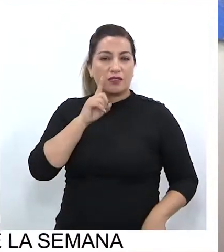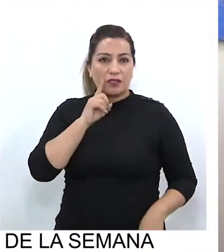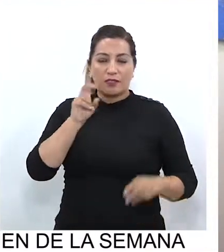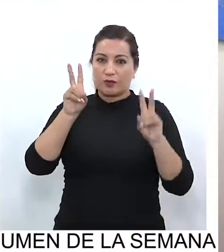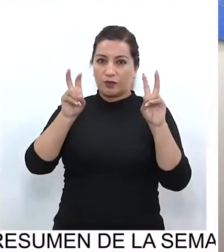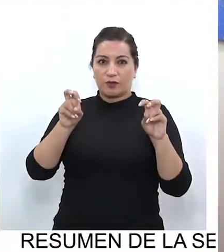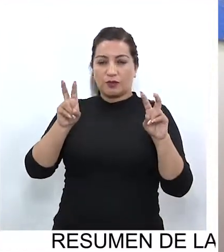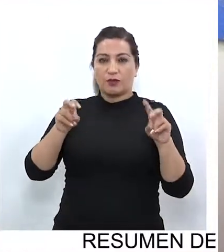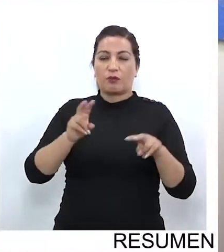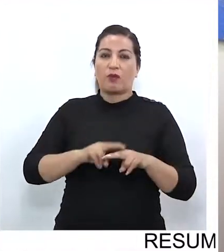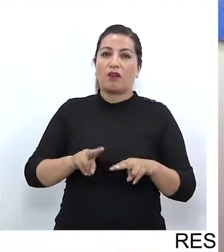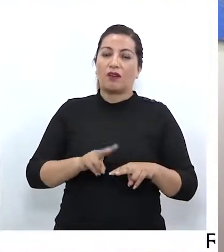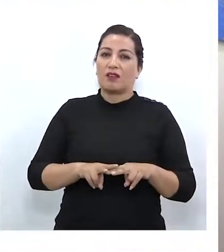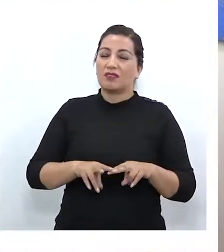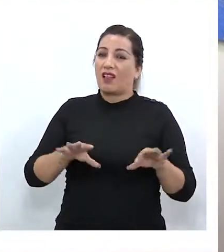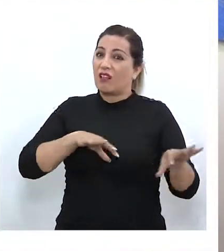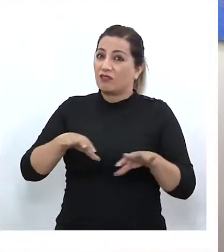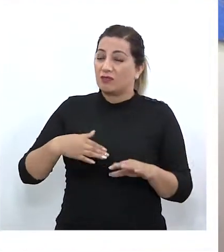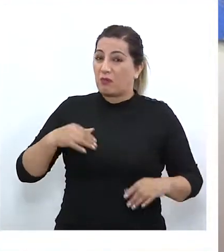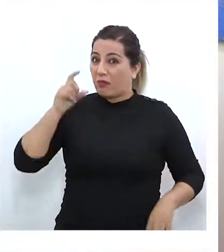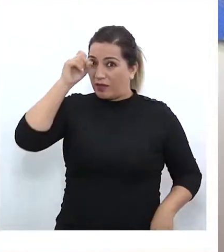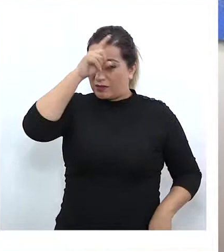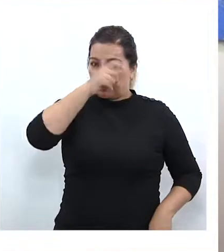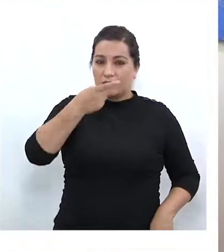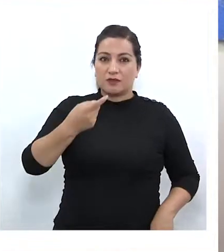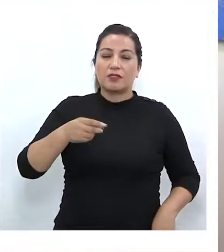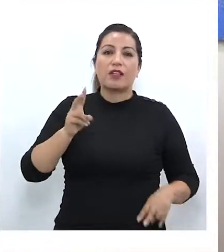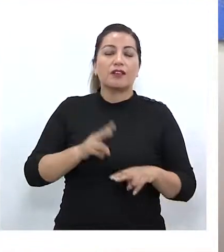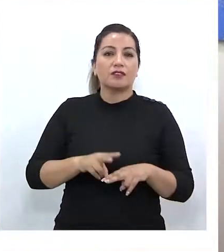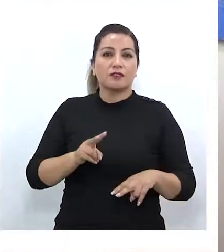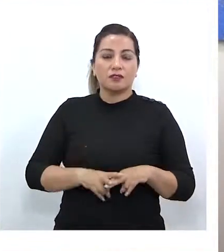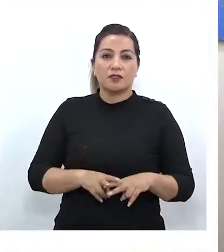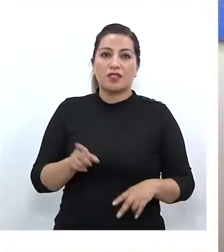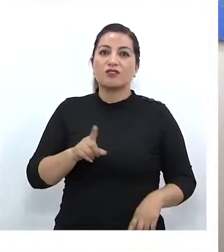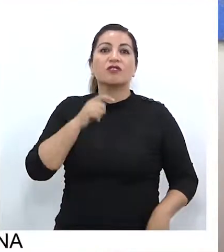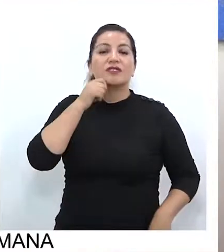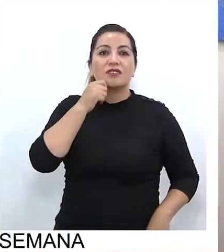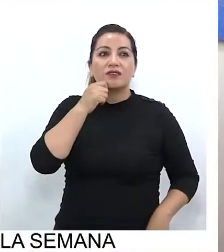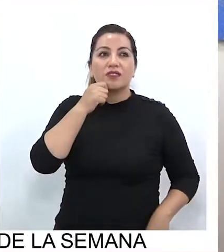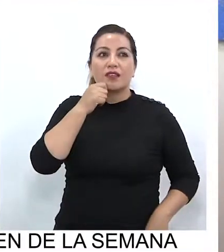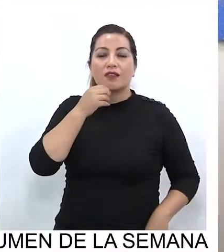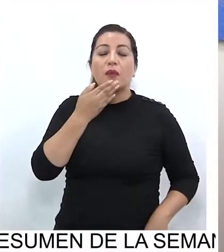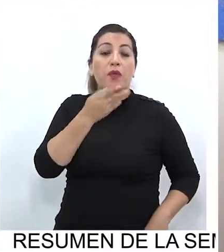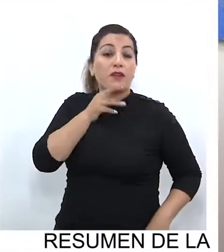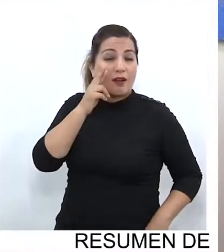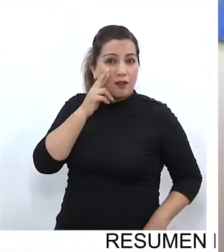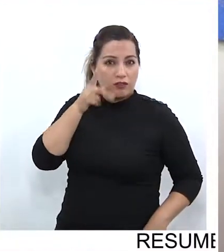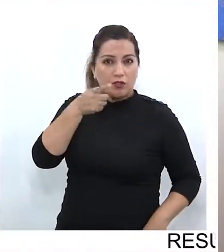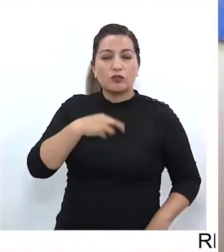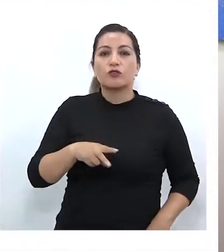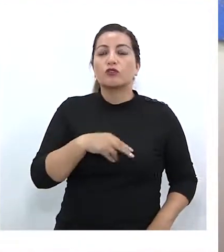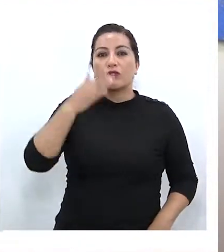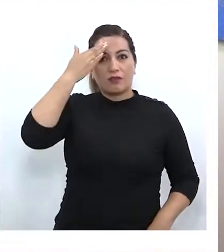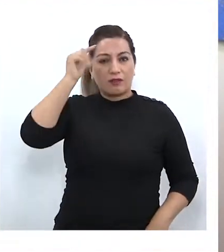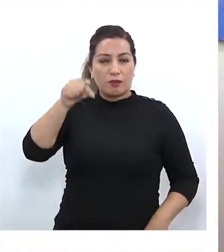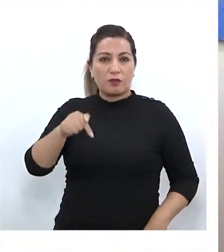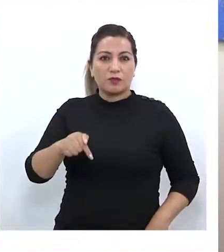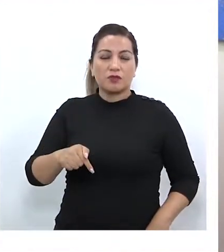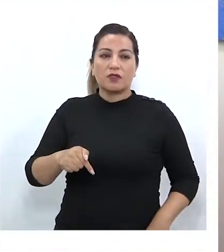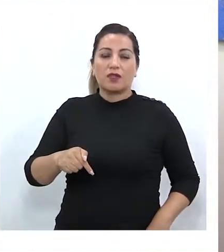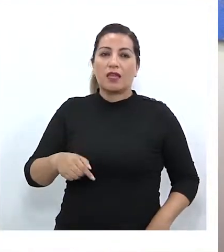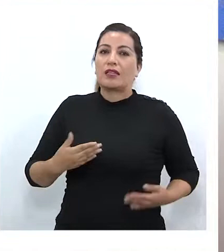contexto que le hace un poco más compleja su rendimiento académico, pero eso no significa que no haya que reconocerlo, y por eso creemos que es